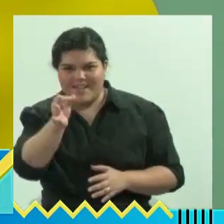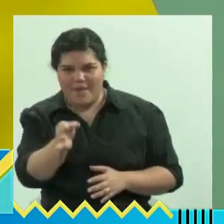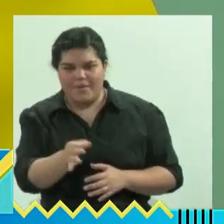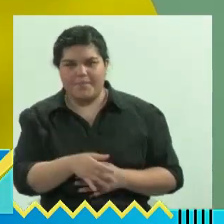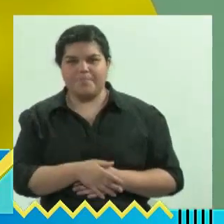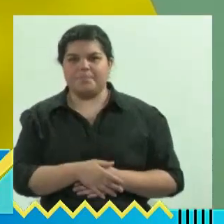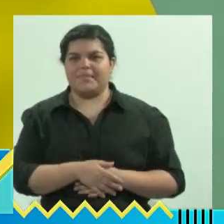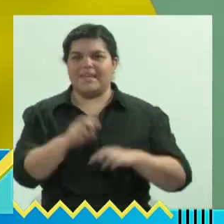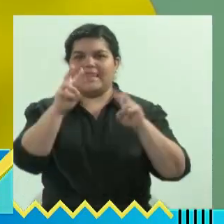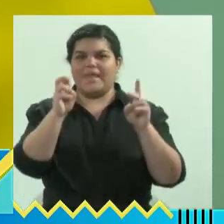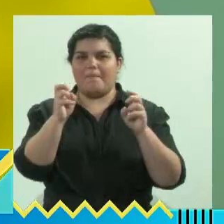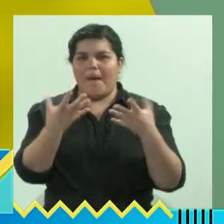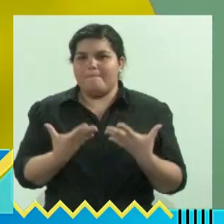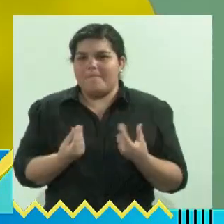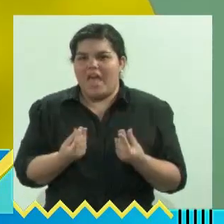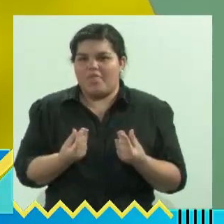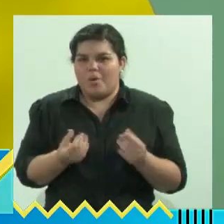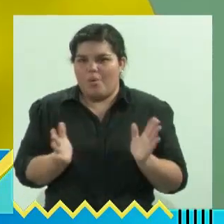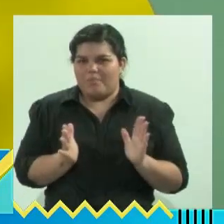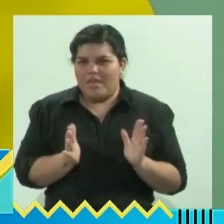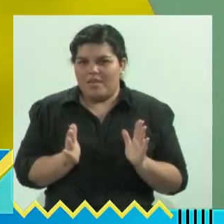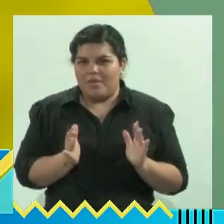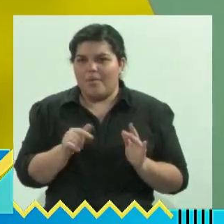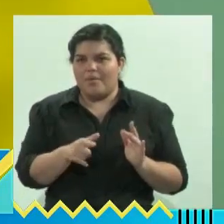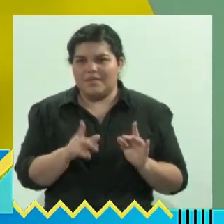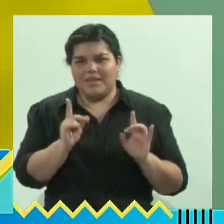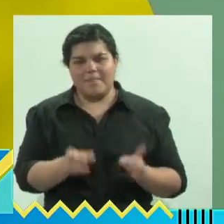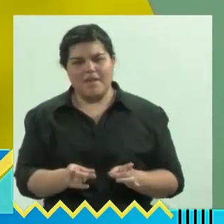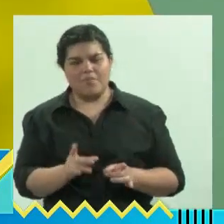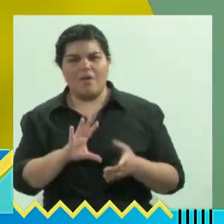una cuestión de disciplinamiento también, ¿no?